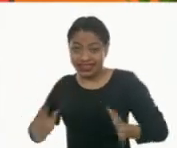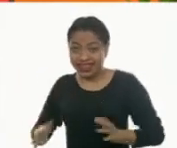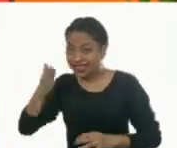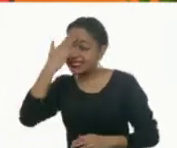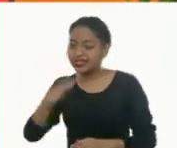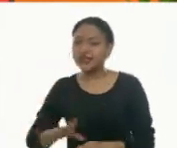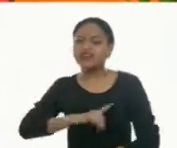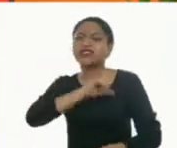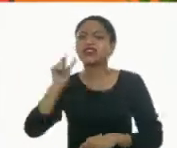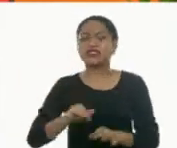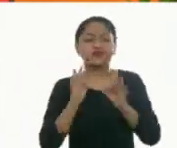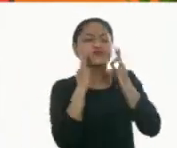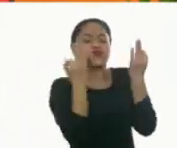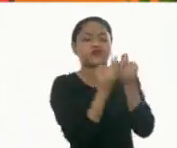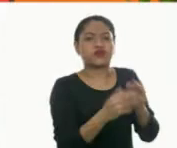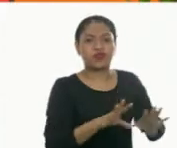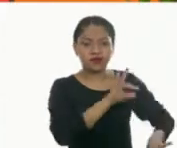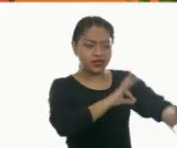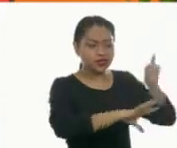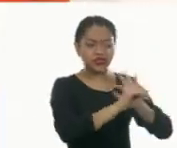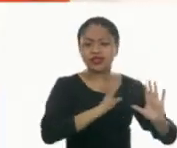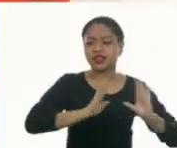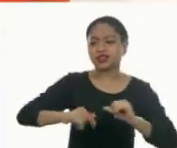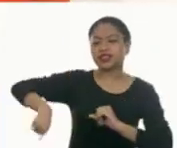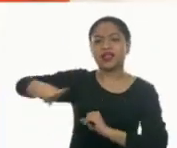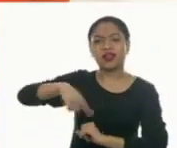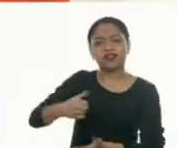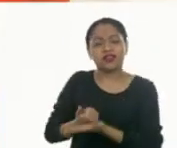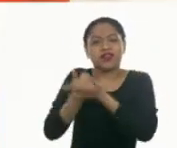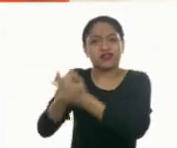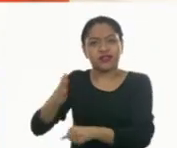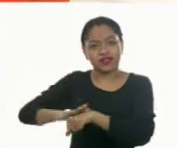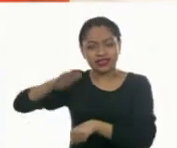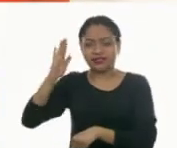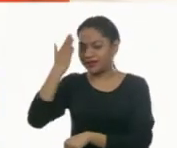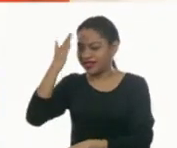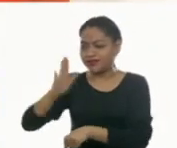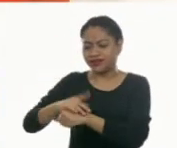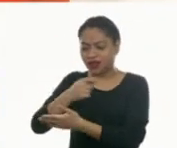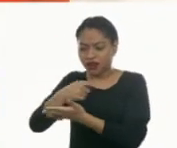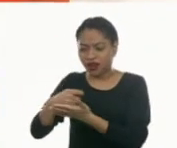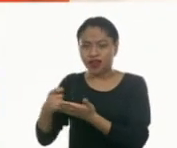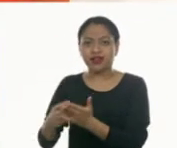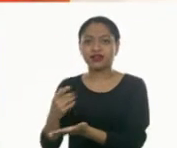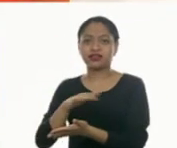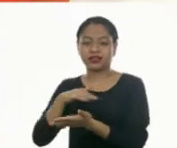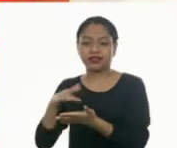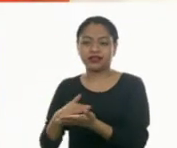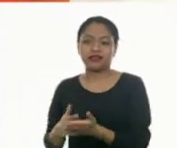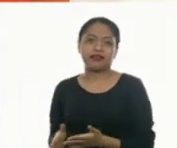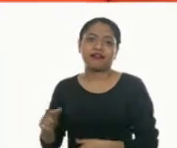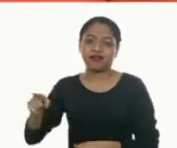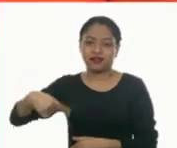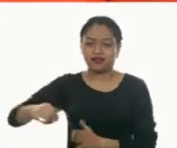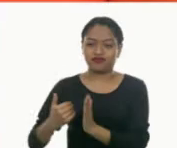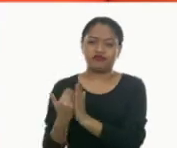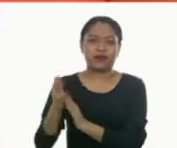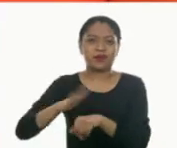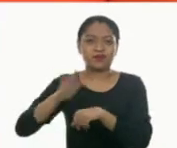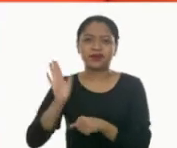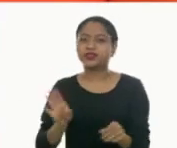implementar para ir reforzando ya sus conocimientos y que vayan continuando con este proceso? Aquí lo